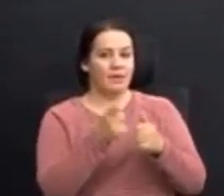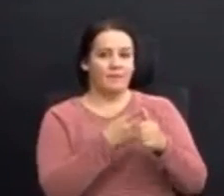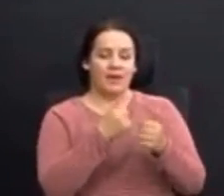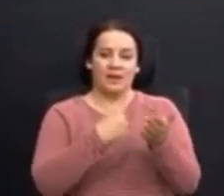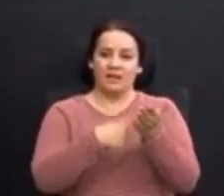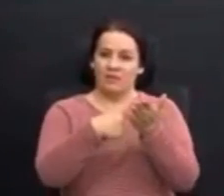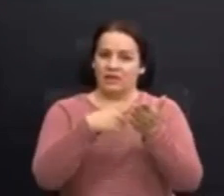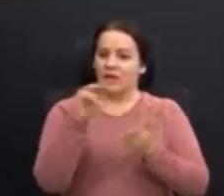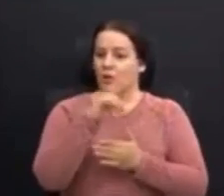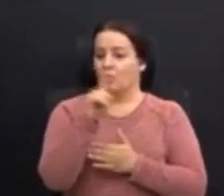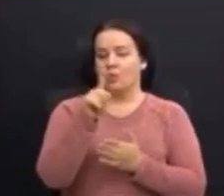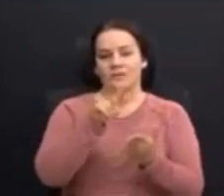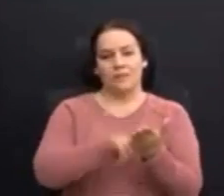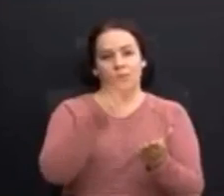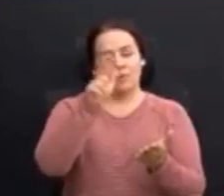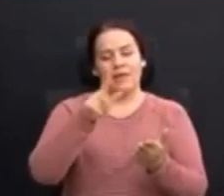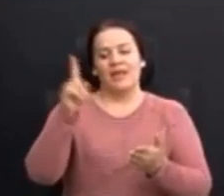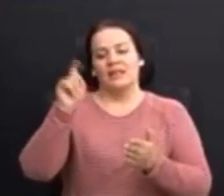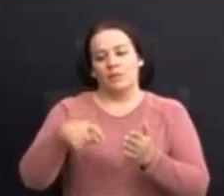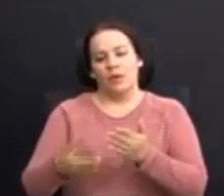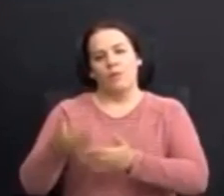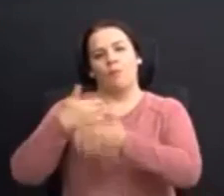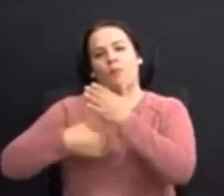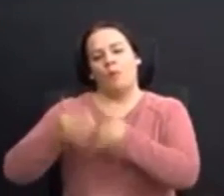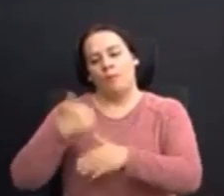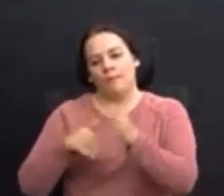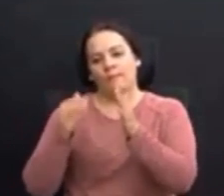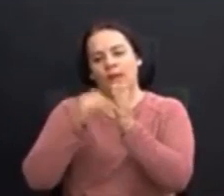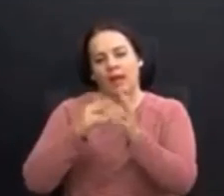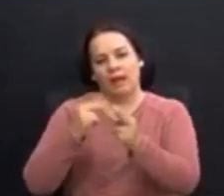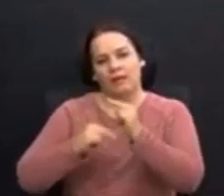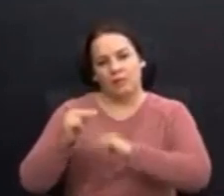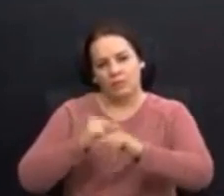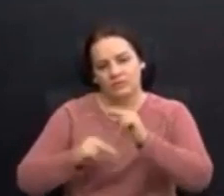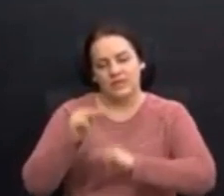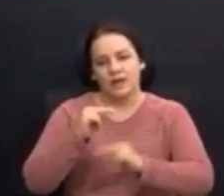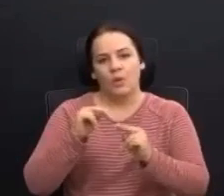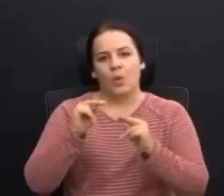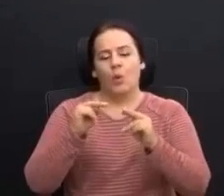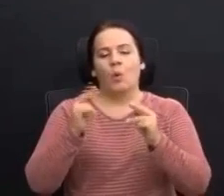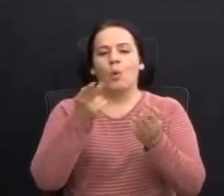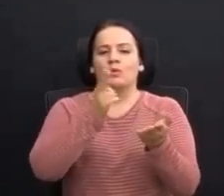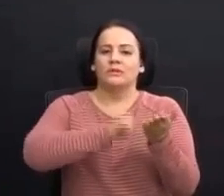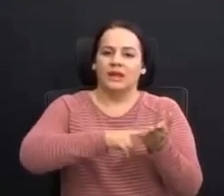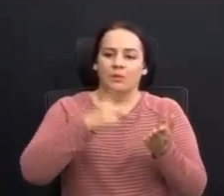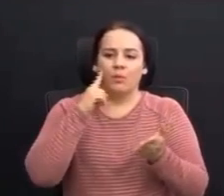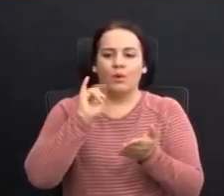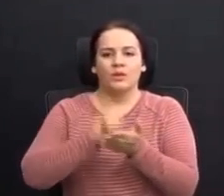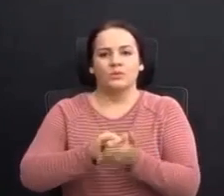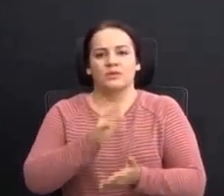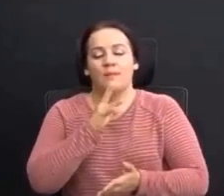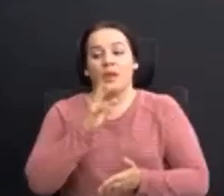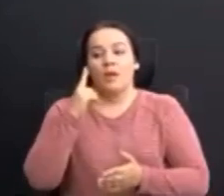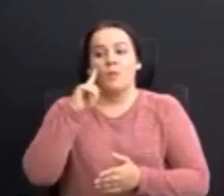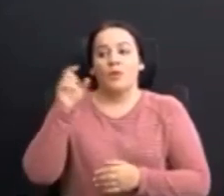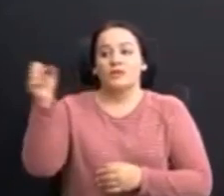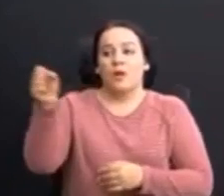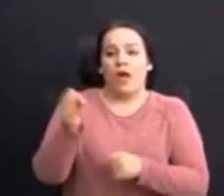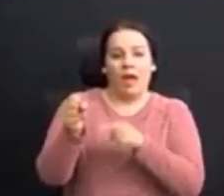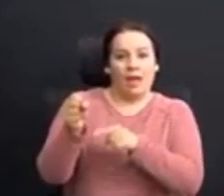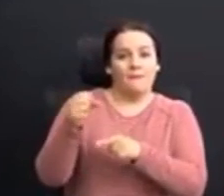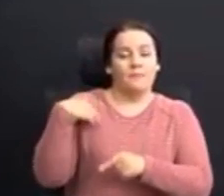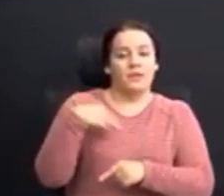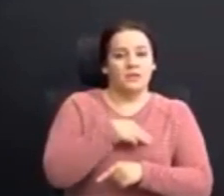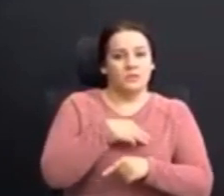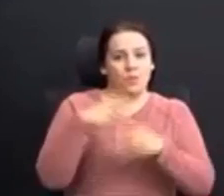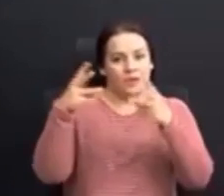que volver al BID y renegociar el contrato, etcétera, etcétera. De eso es lo que estamos hablando hoy. Por eso es que están el ministro de Hacienda y el